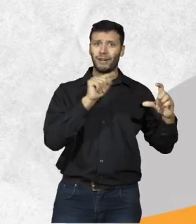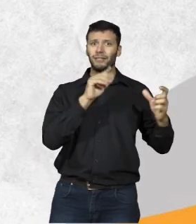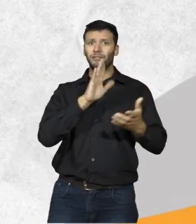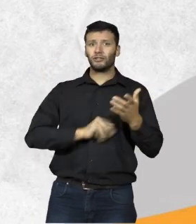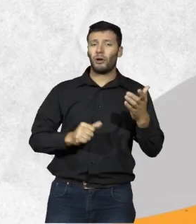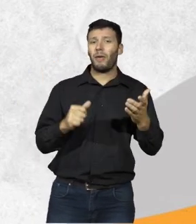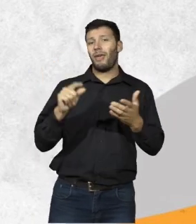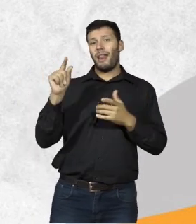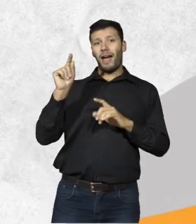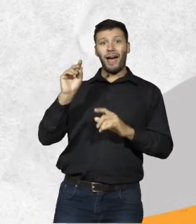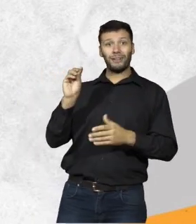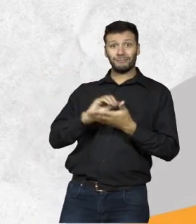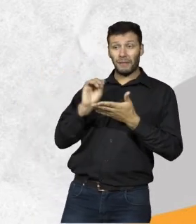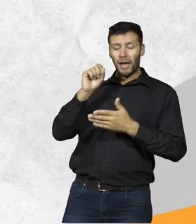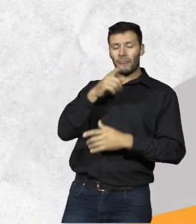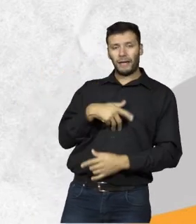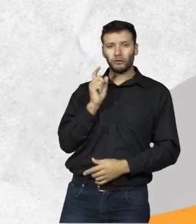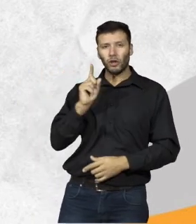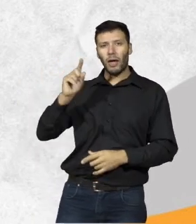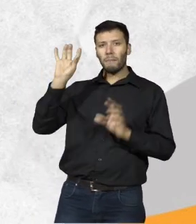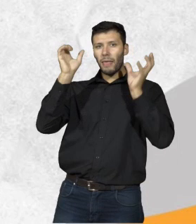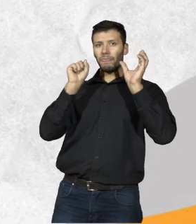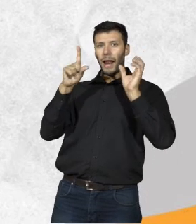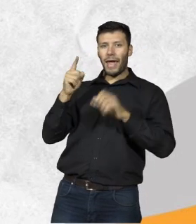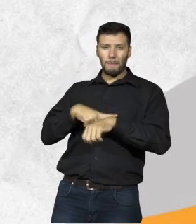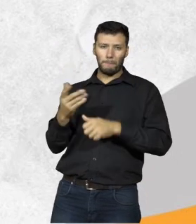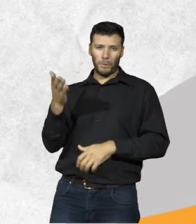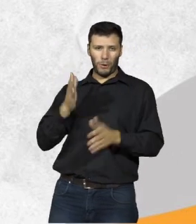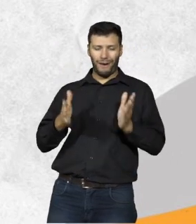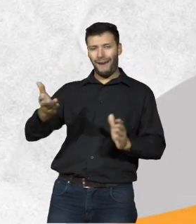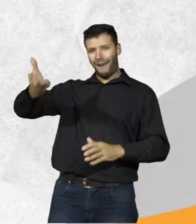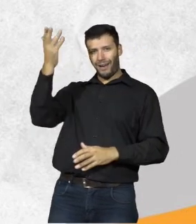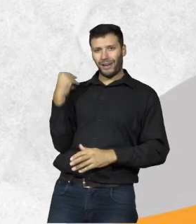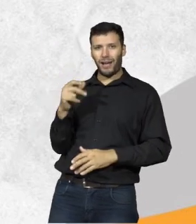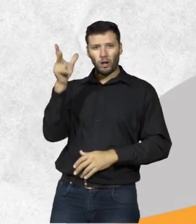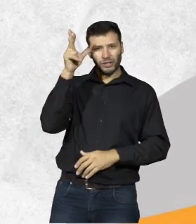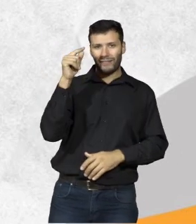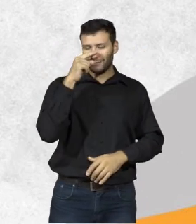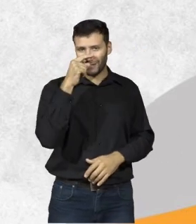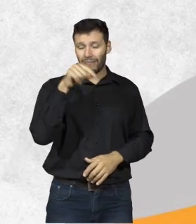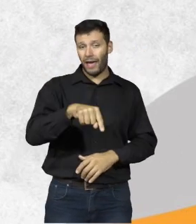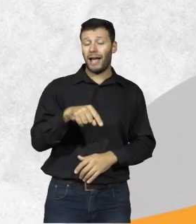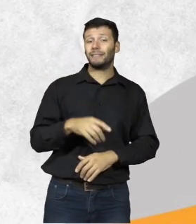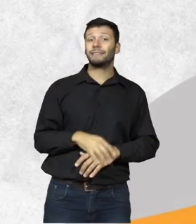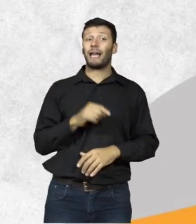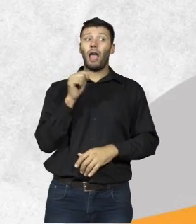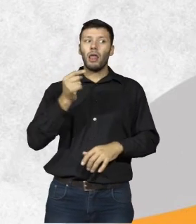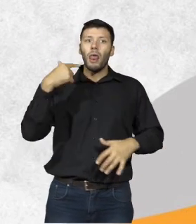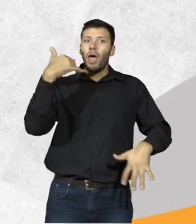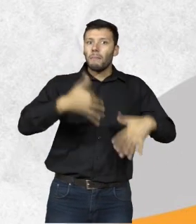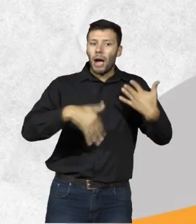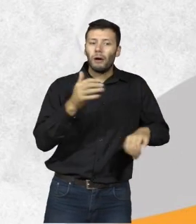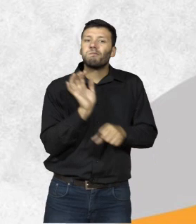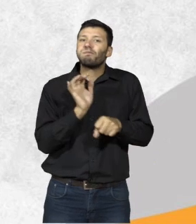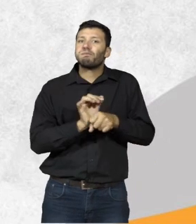de aquella época, estos años 87, donde las piletas de emergencia era un